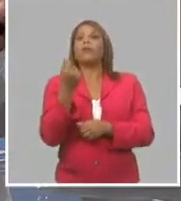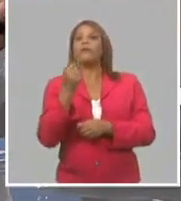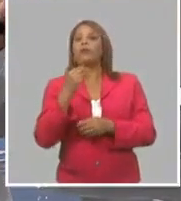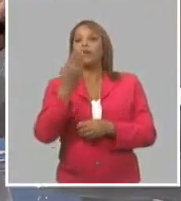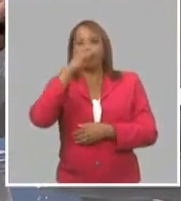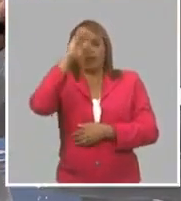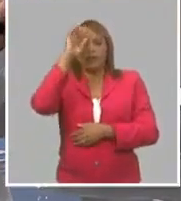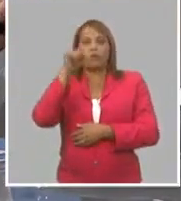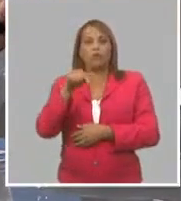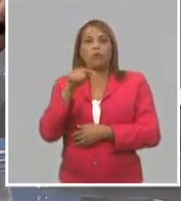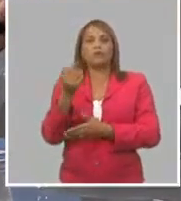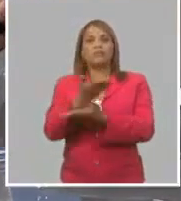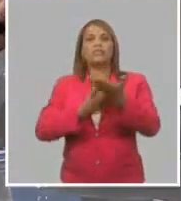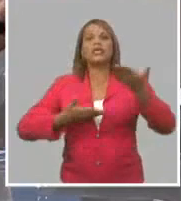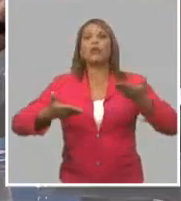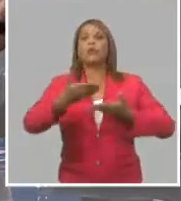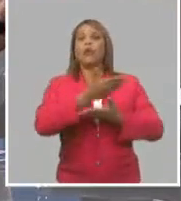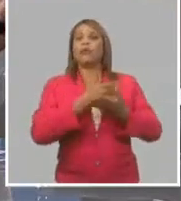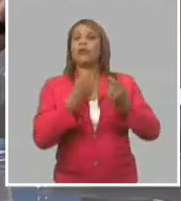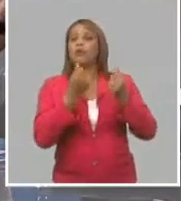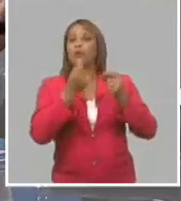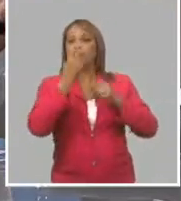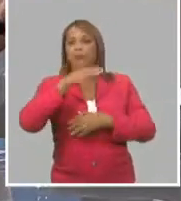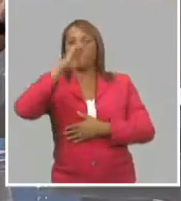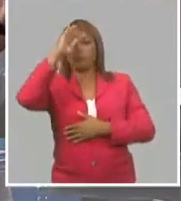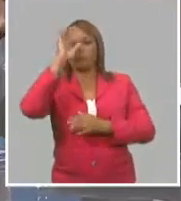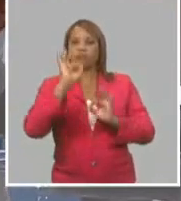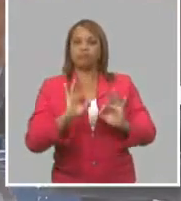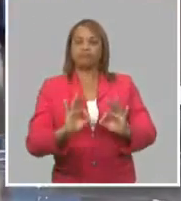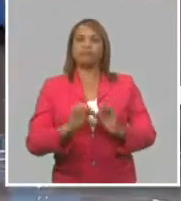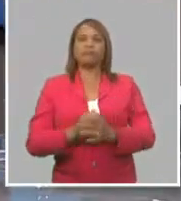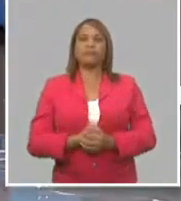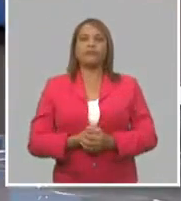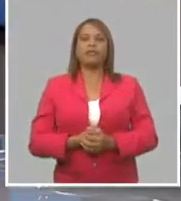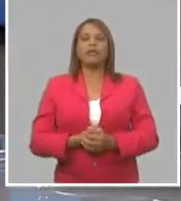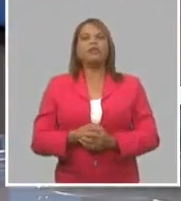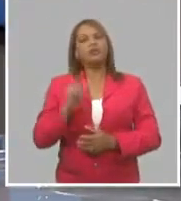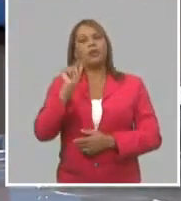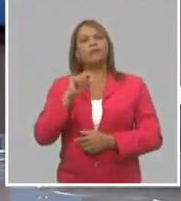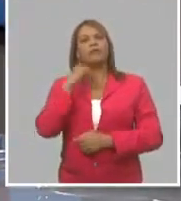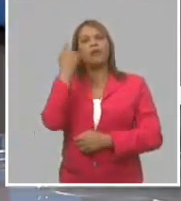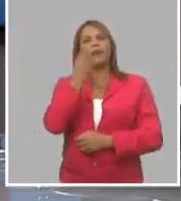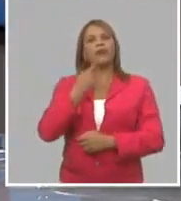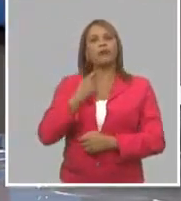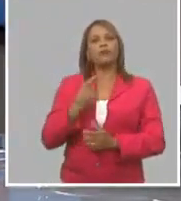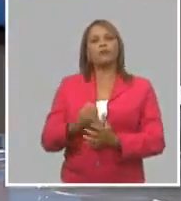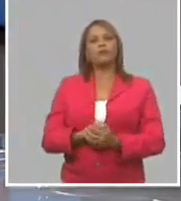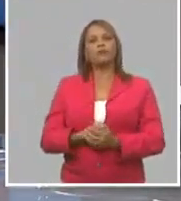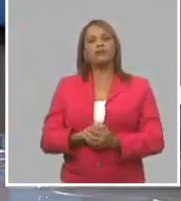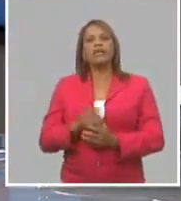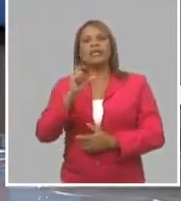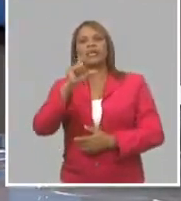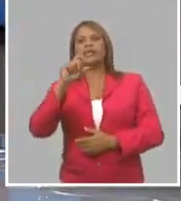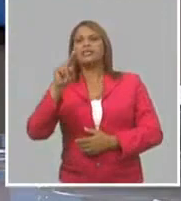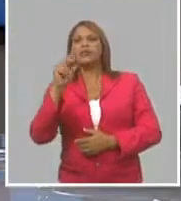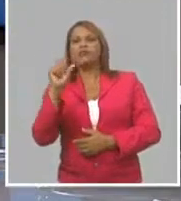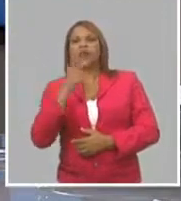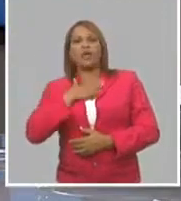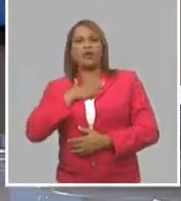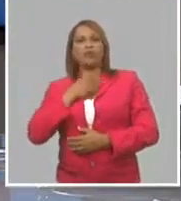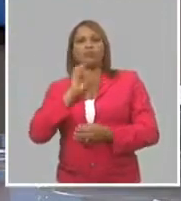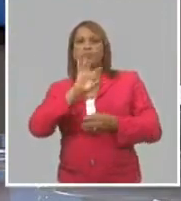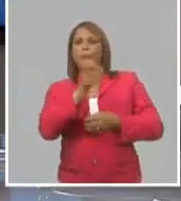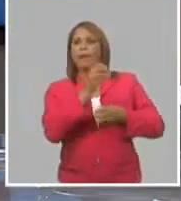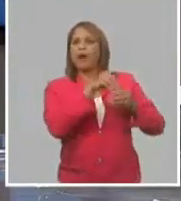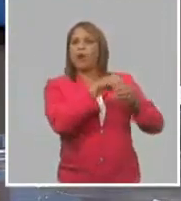circulando en la economía entonces las personas preguntan y el sense con que yo me quedé